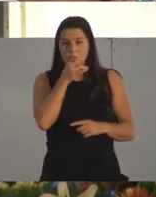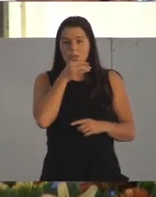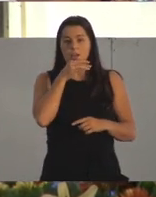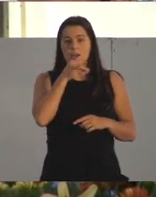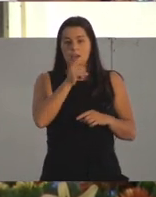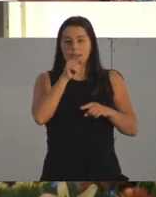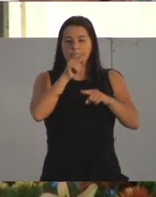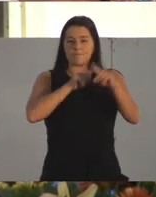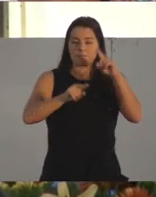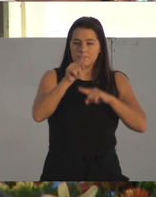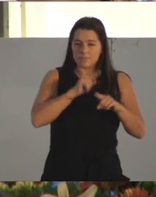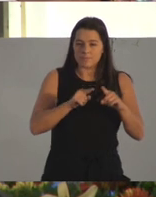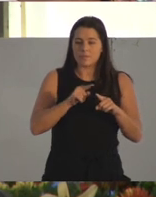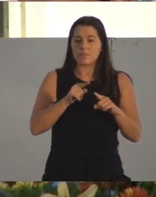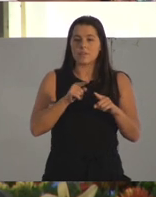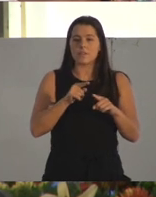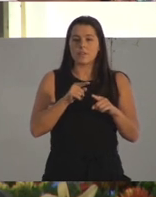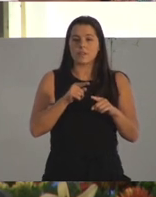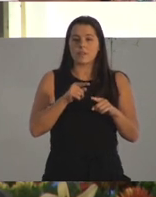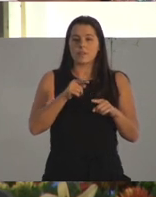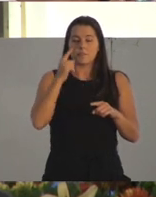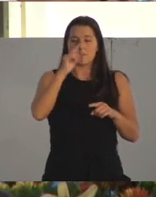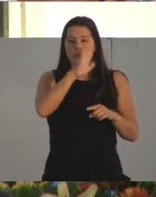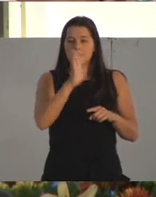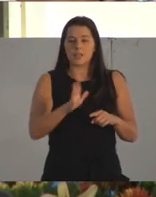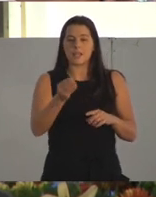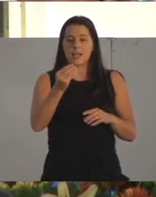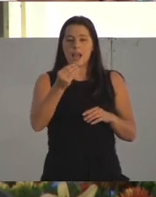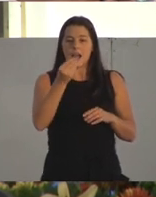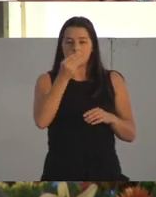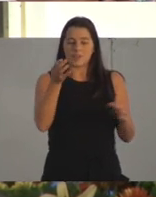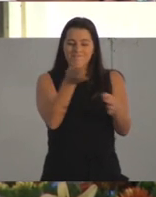suelen tener problemas para tener una alimentación ajustada.